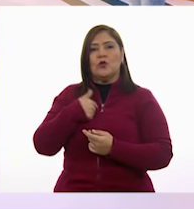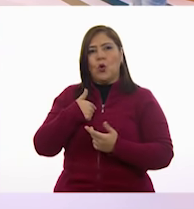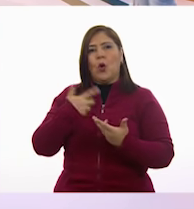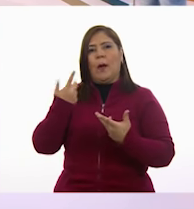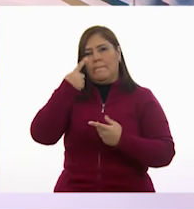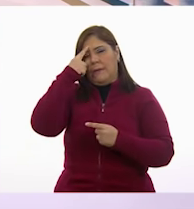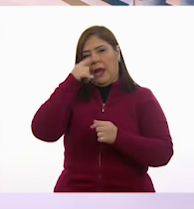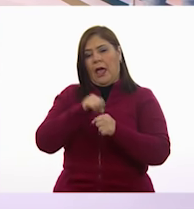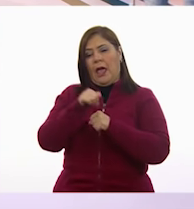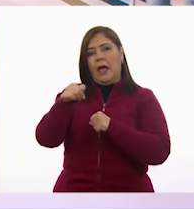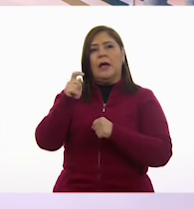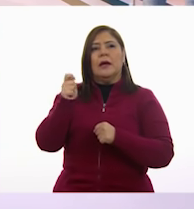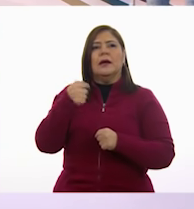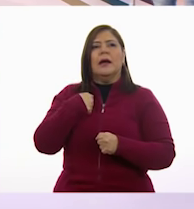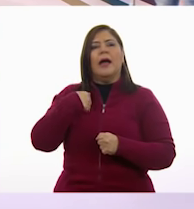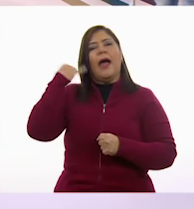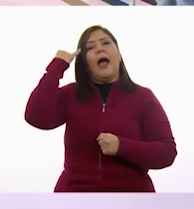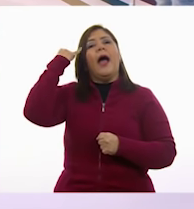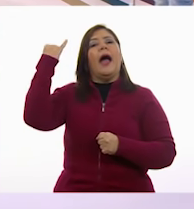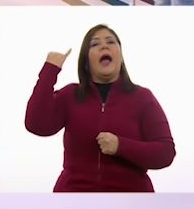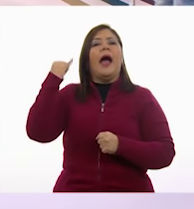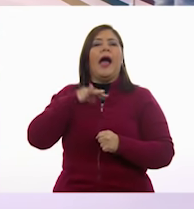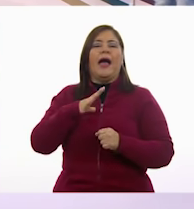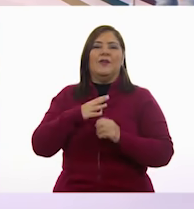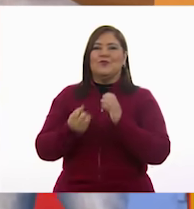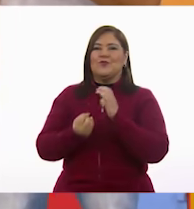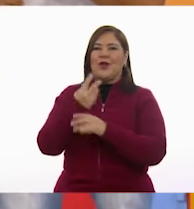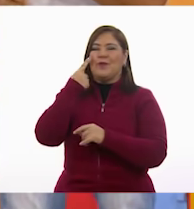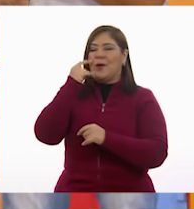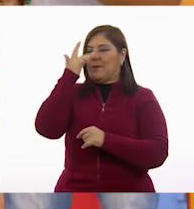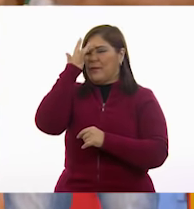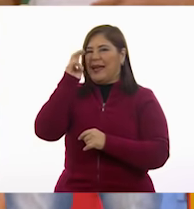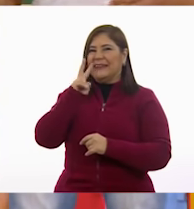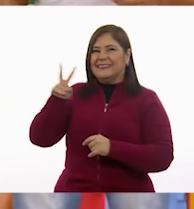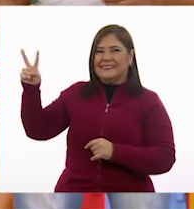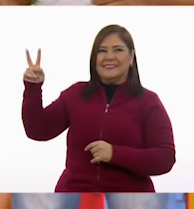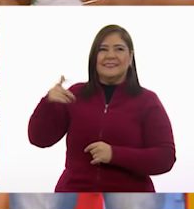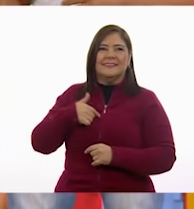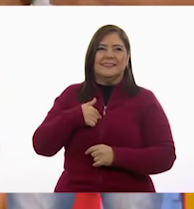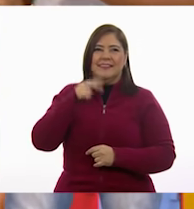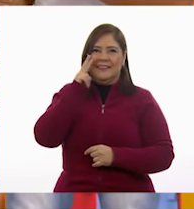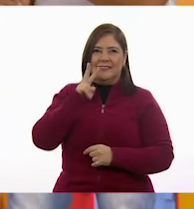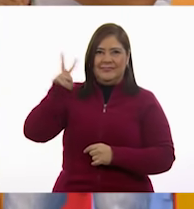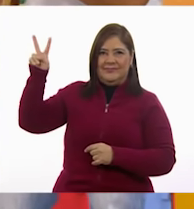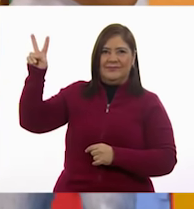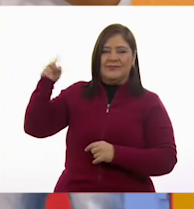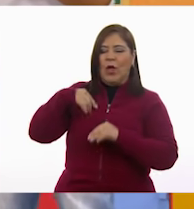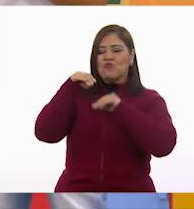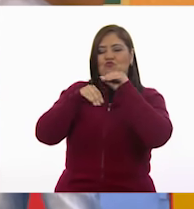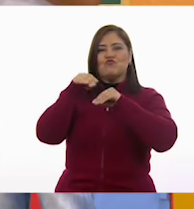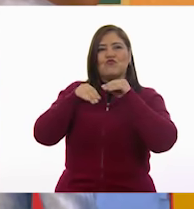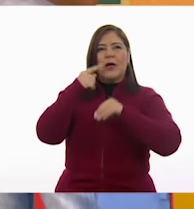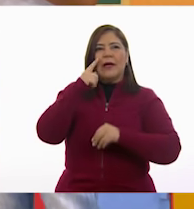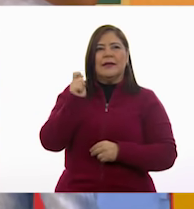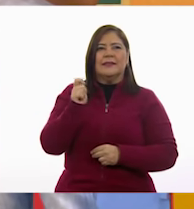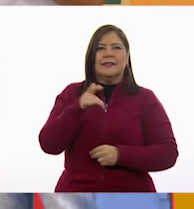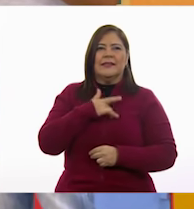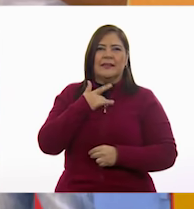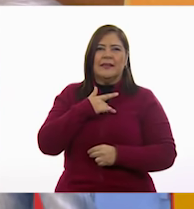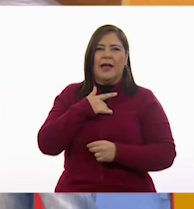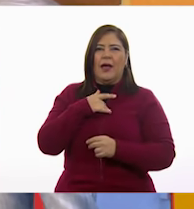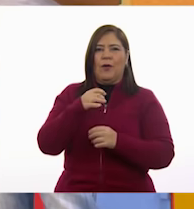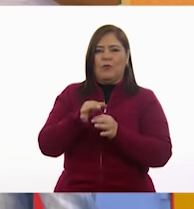sana distancia, diseñé un dispositivo mágico. Muy bien. Mira, te enseño primero mi dispositivo. Es un color